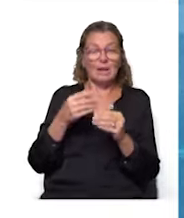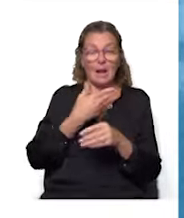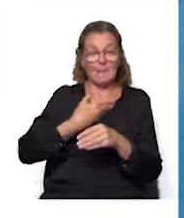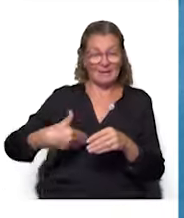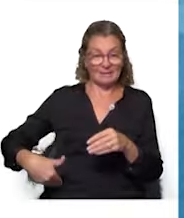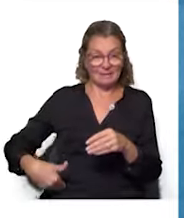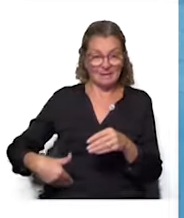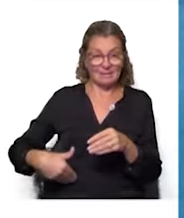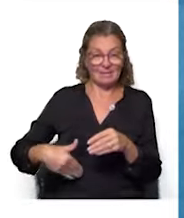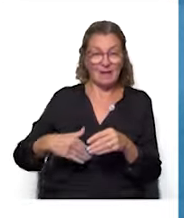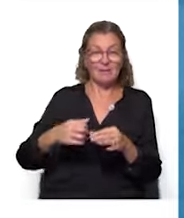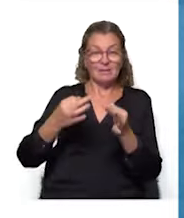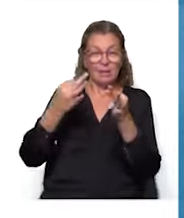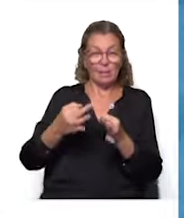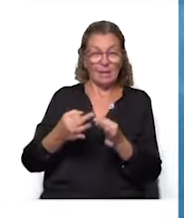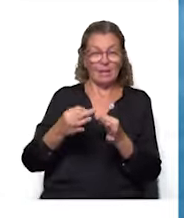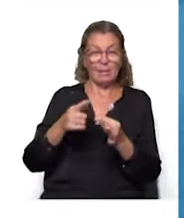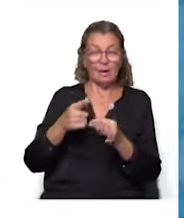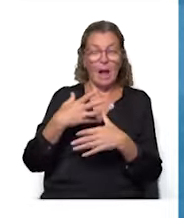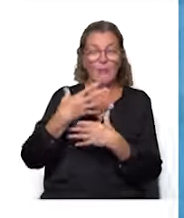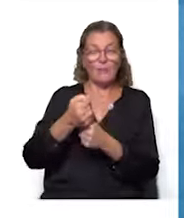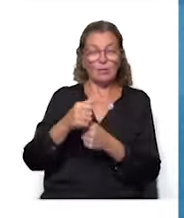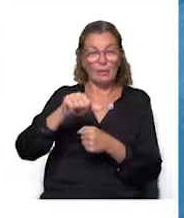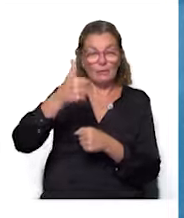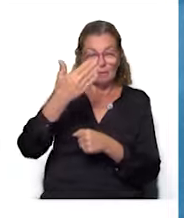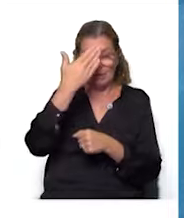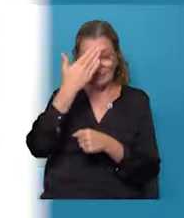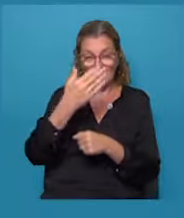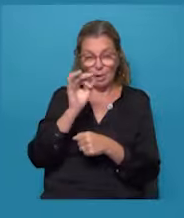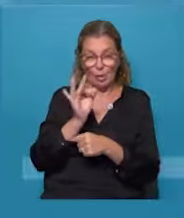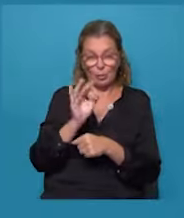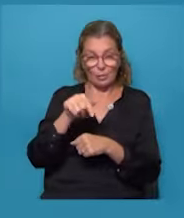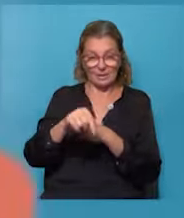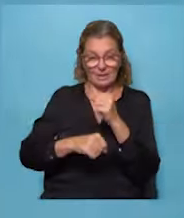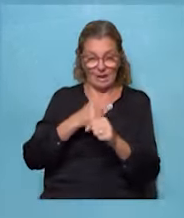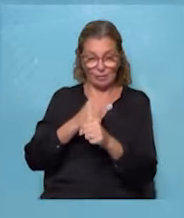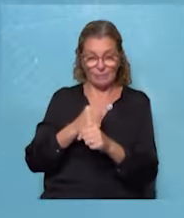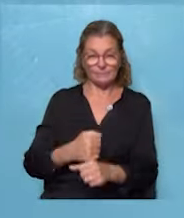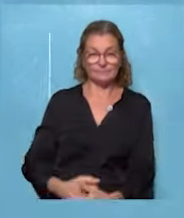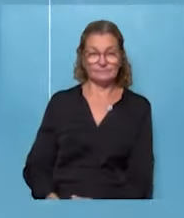presidencia en la seguridad que es un fundamental aporte a la victoria frenteamplista en octubre de este